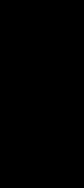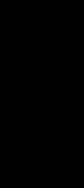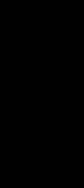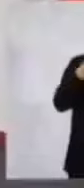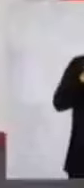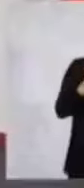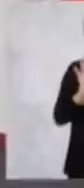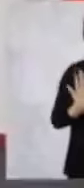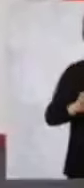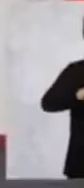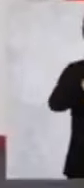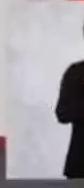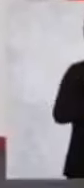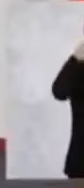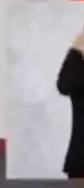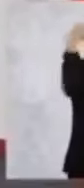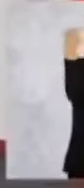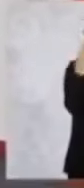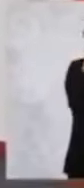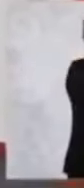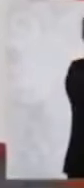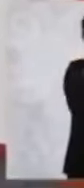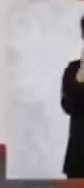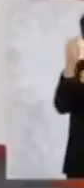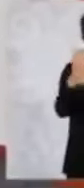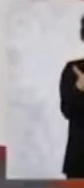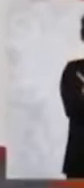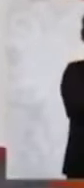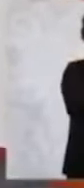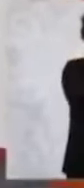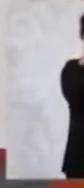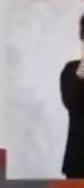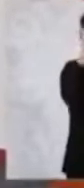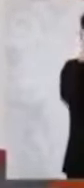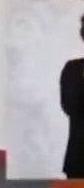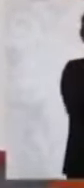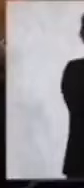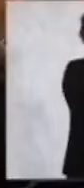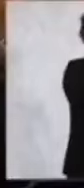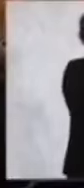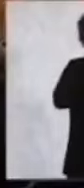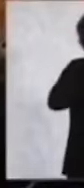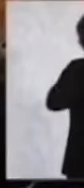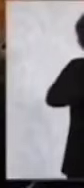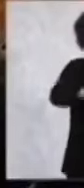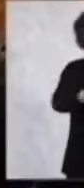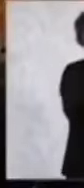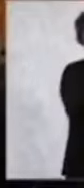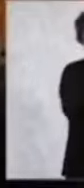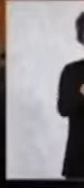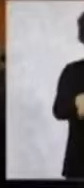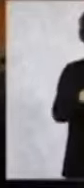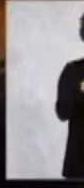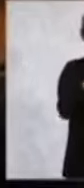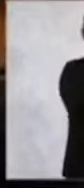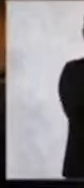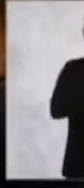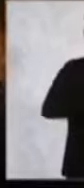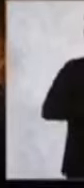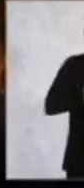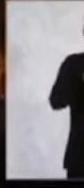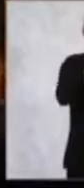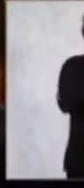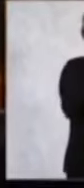el video la gente puede manifestarse hay libertad de prensa hay libertad de expresión hay libertad de reunión hay libertad de